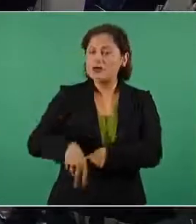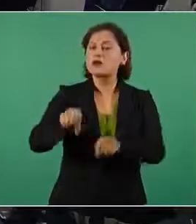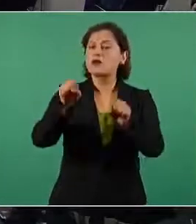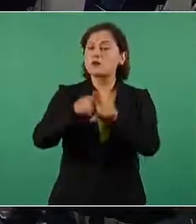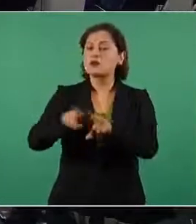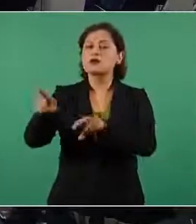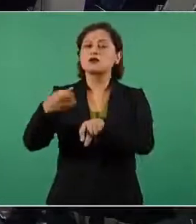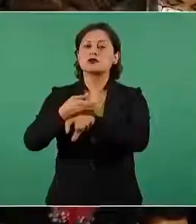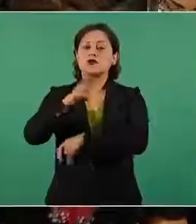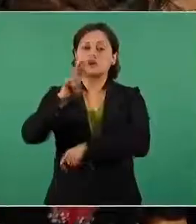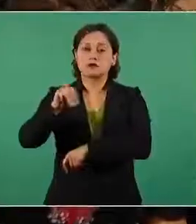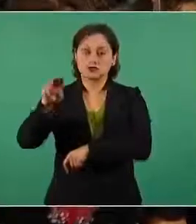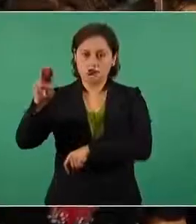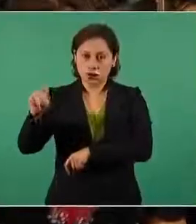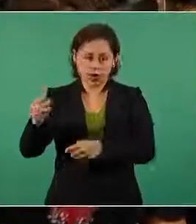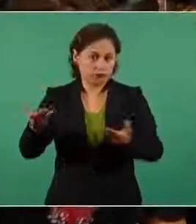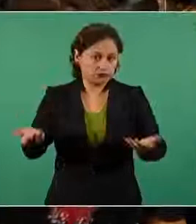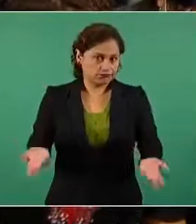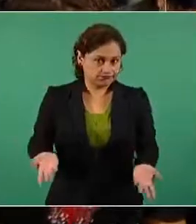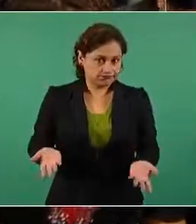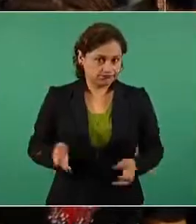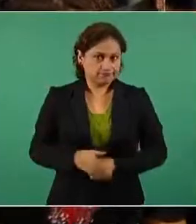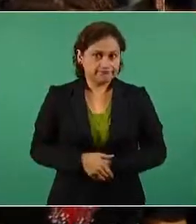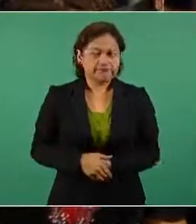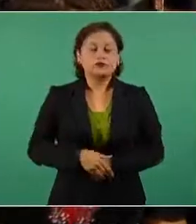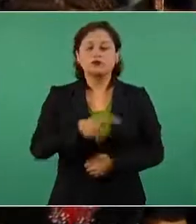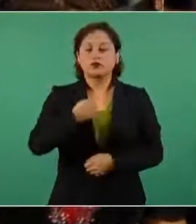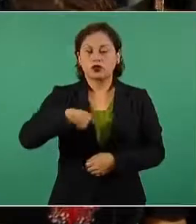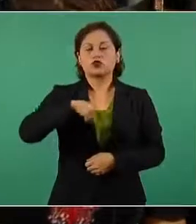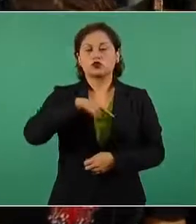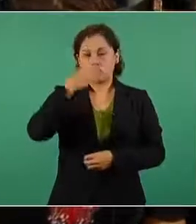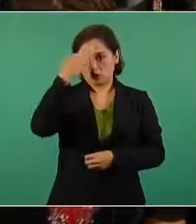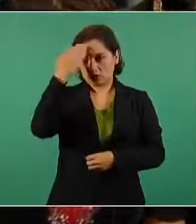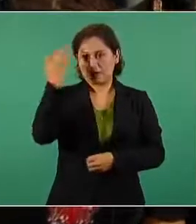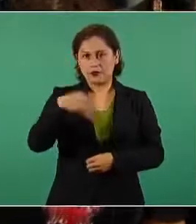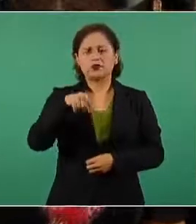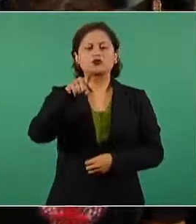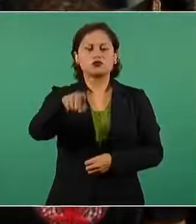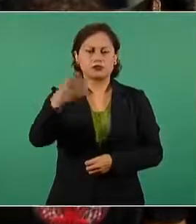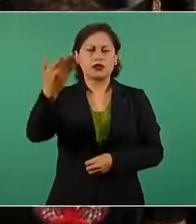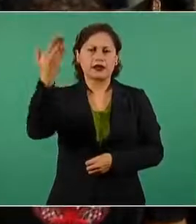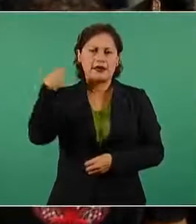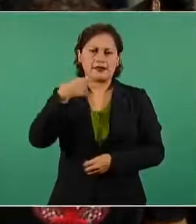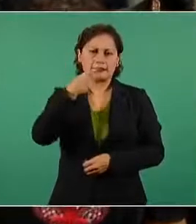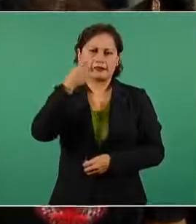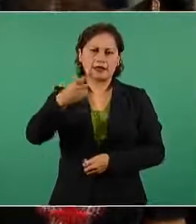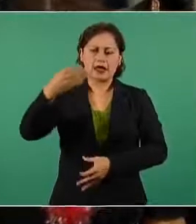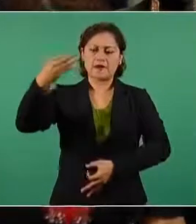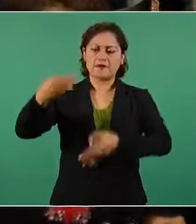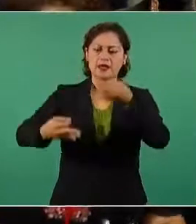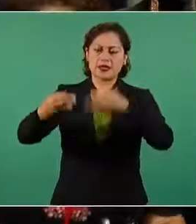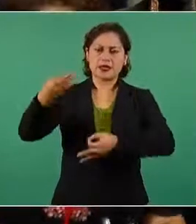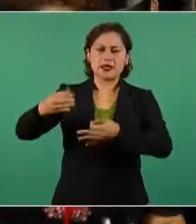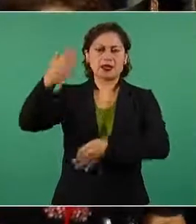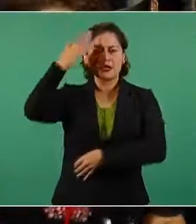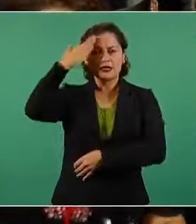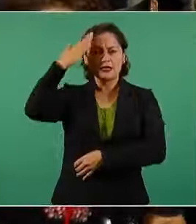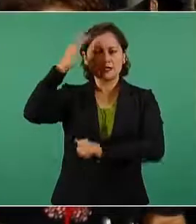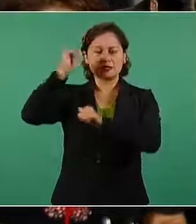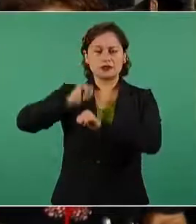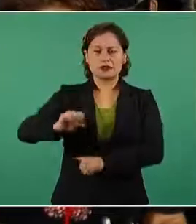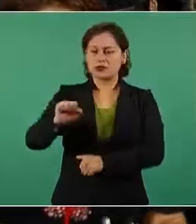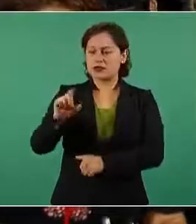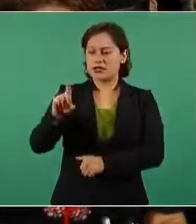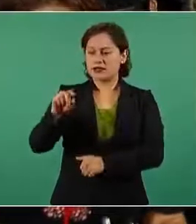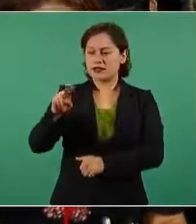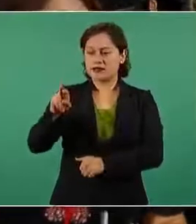Michoacán. Sabemos, porque usted lo ha reconocido, que el ministro Saldívar ha sido un gran combatiente del nepotismo y